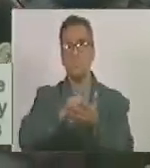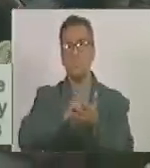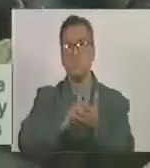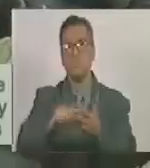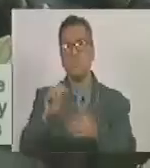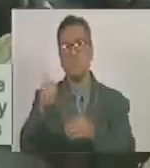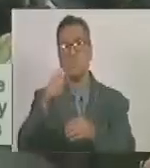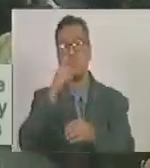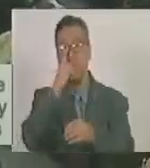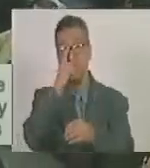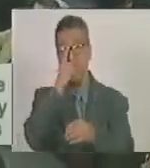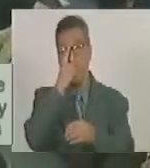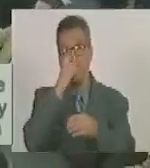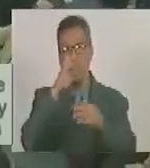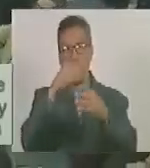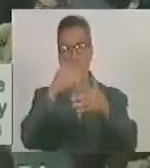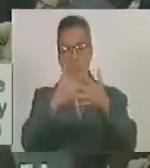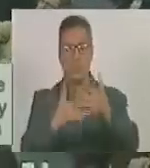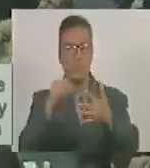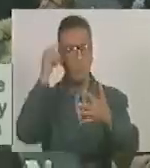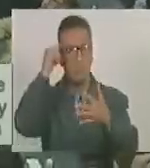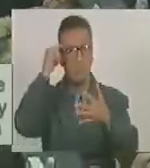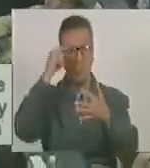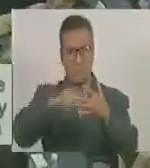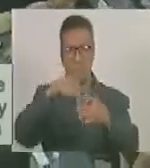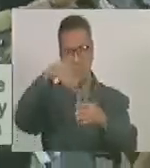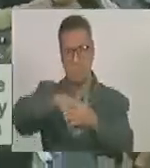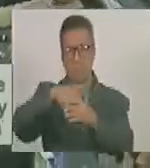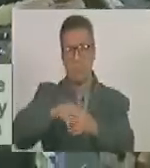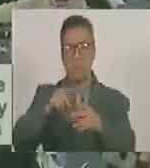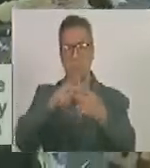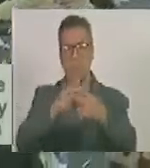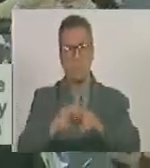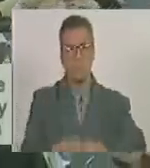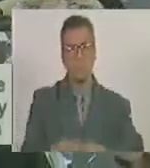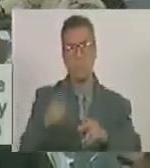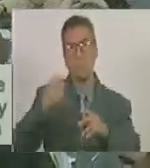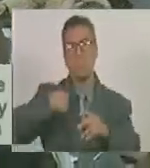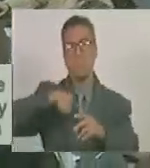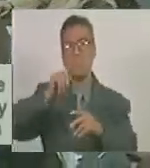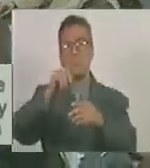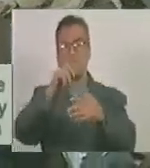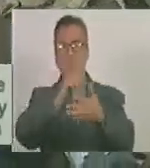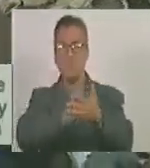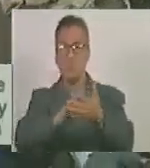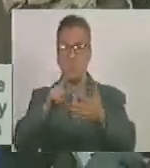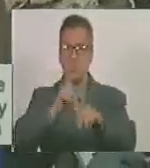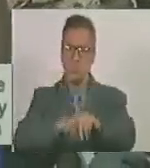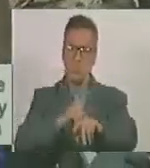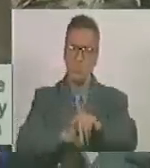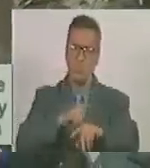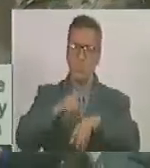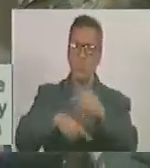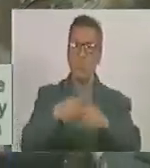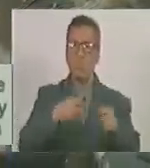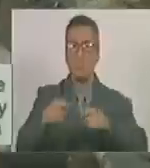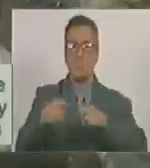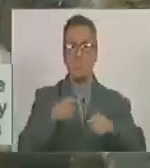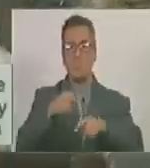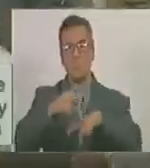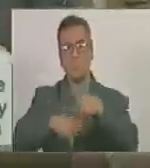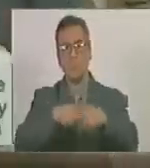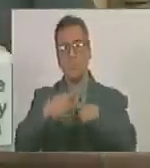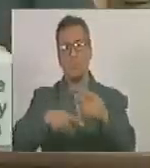Artículo 10. El cronograma electoral es el instrumento que contiene los lapsos y las fechas de las actividades del